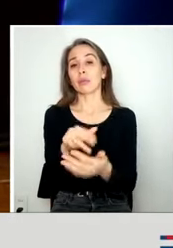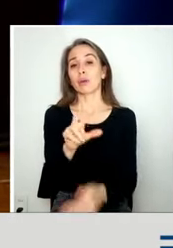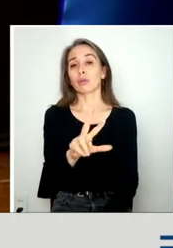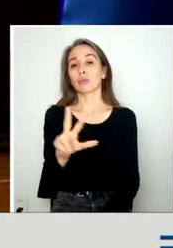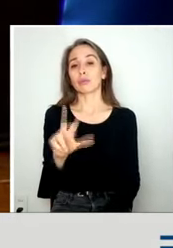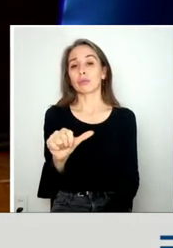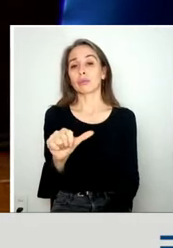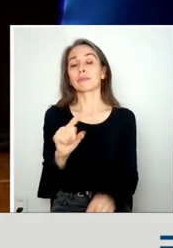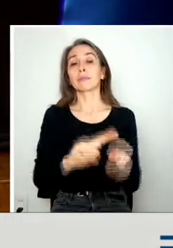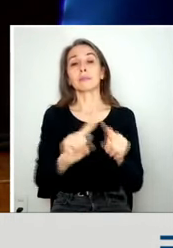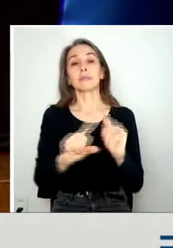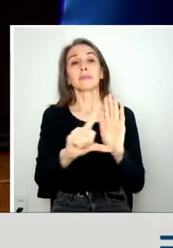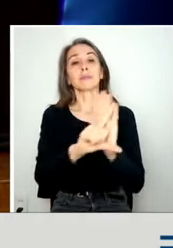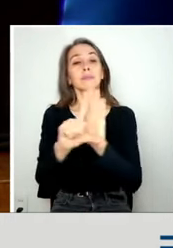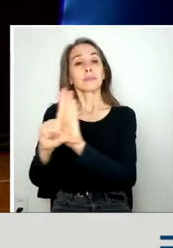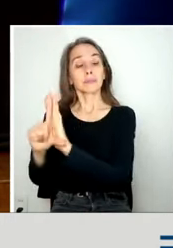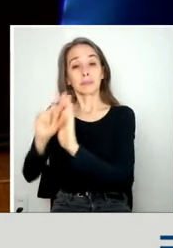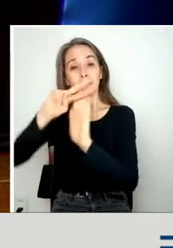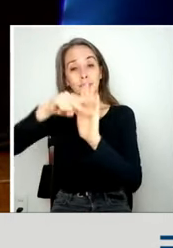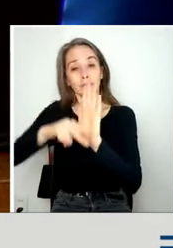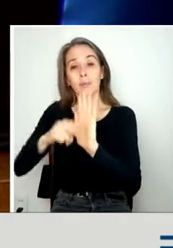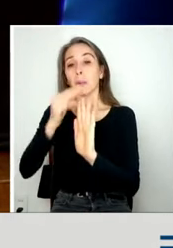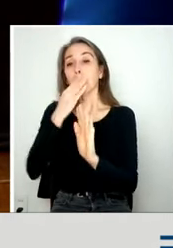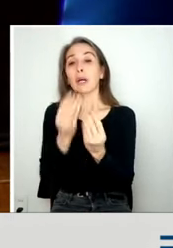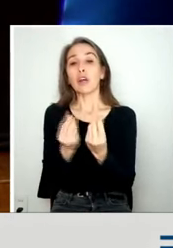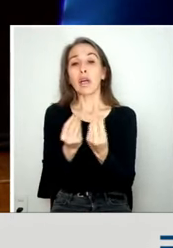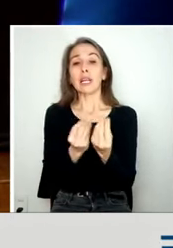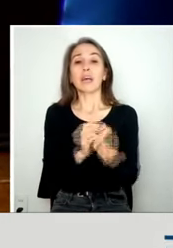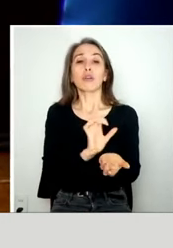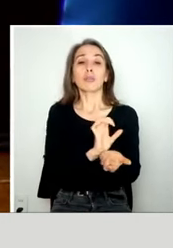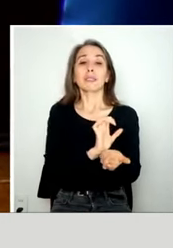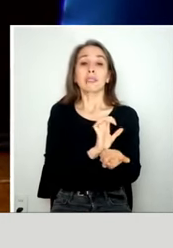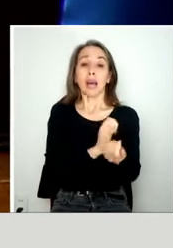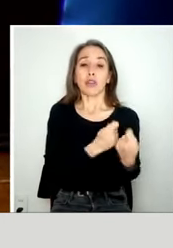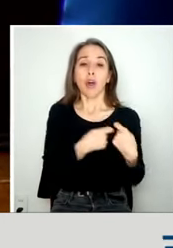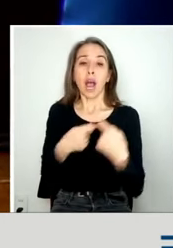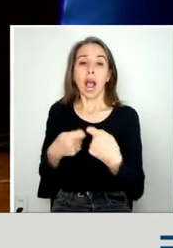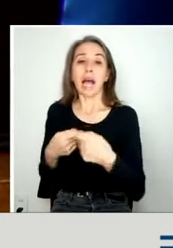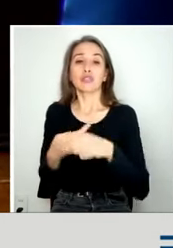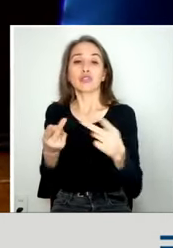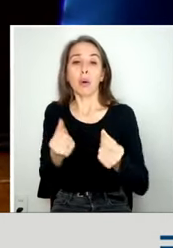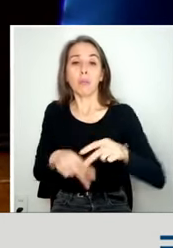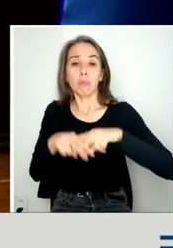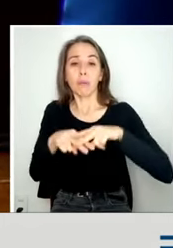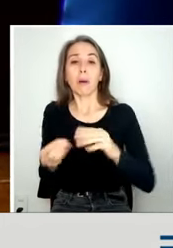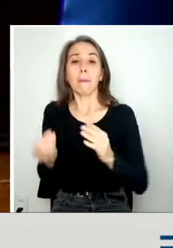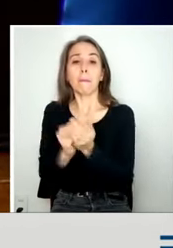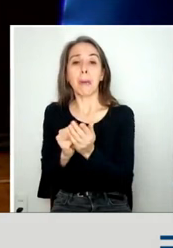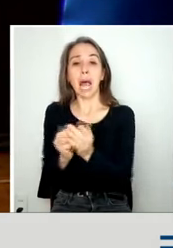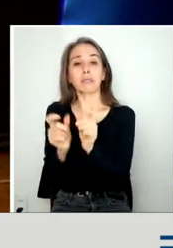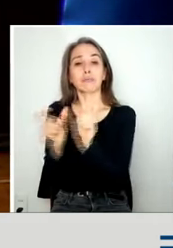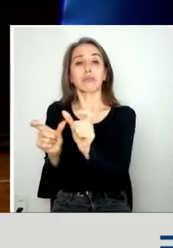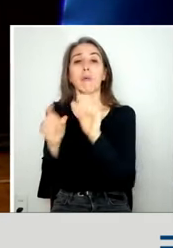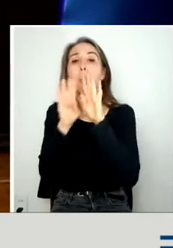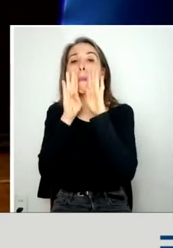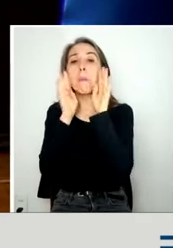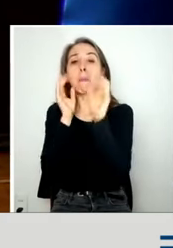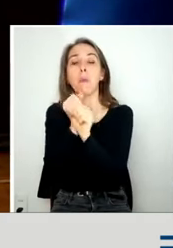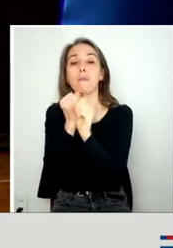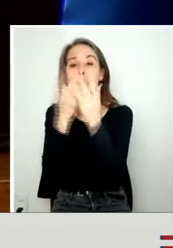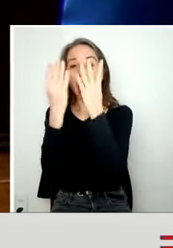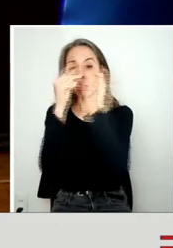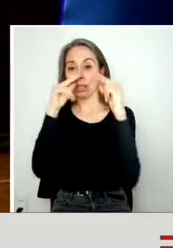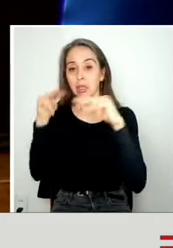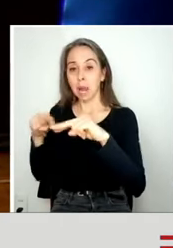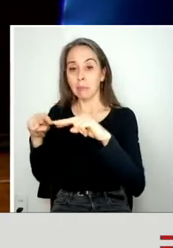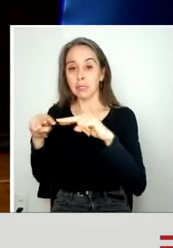leyes para mejorar la calidad del gasto público aumentar los estándares de probidad y transparencia e introducir principios de economía